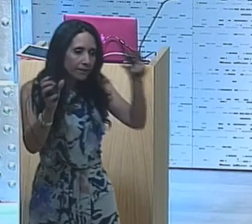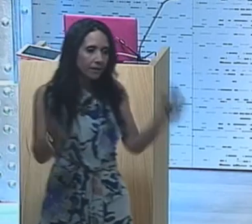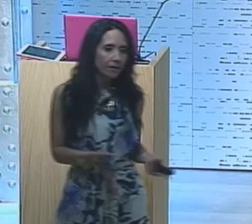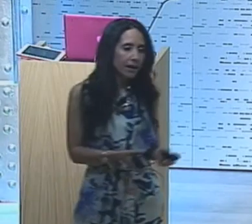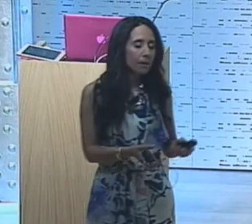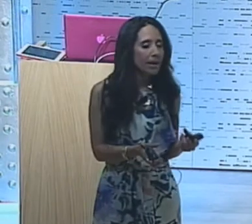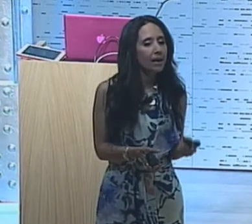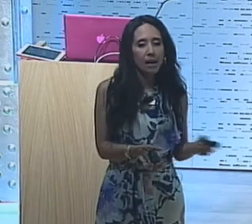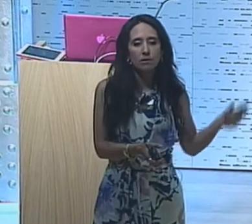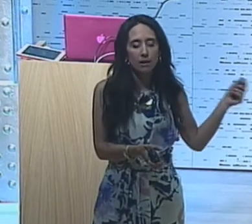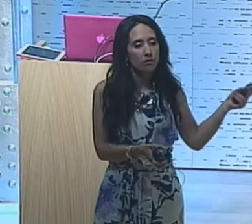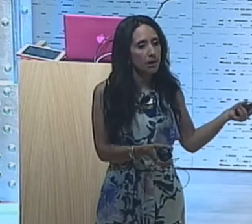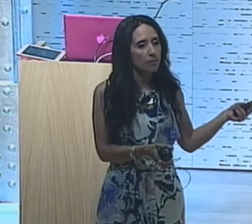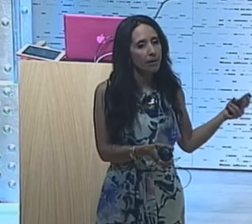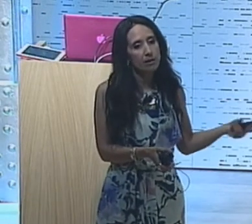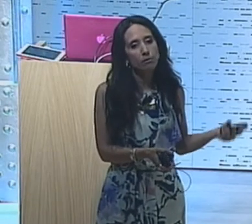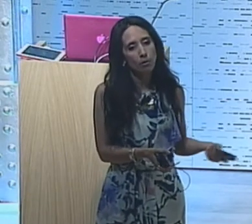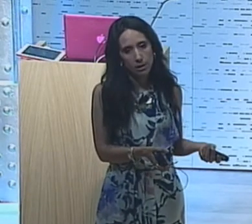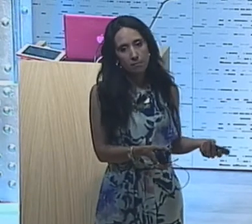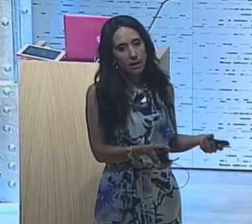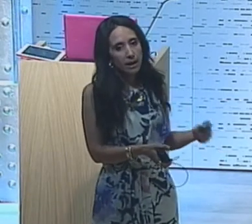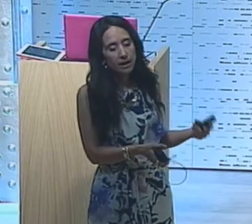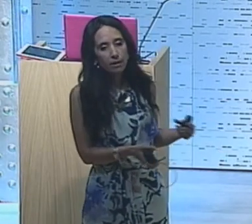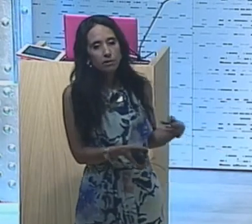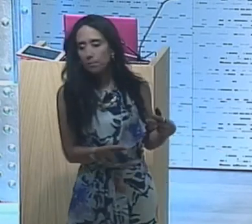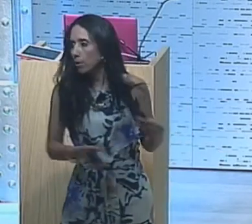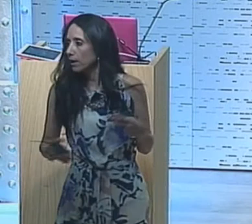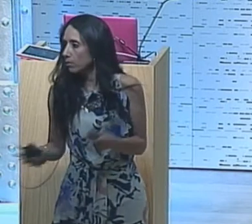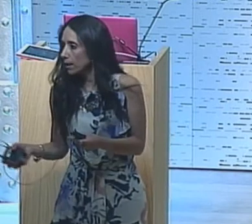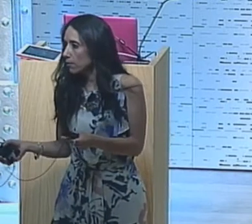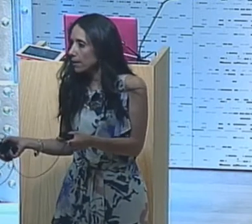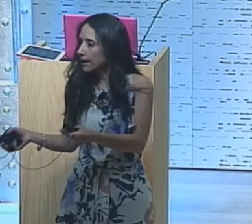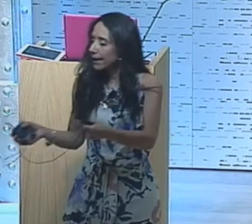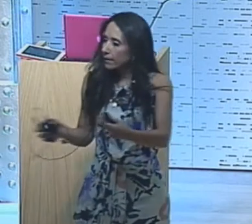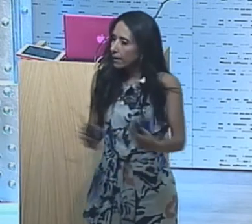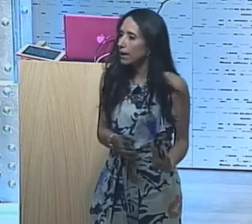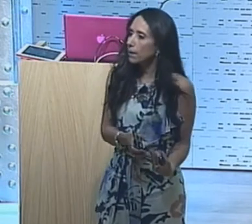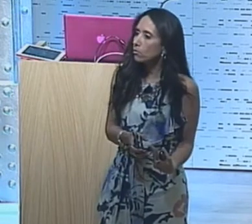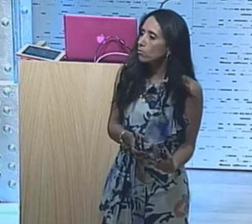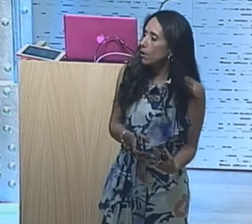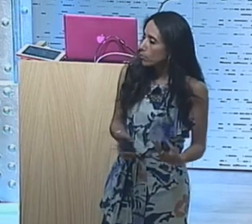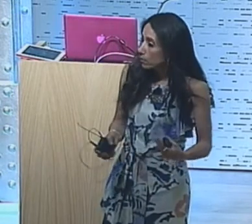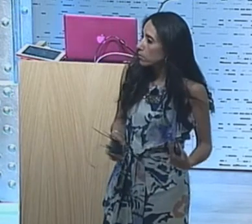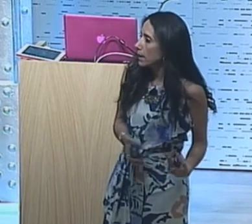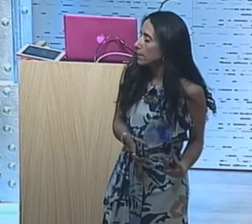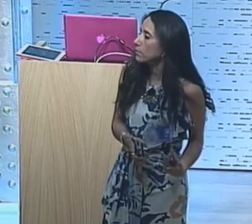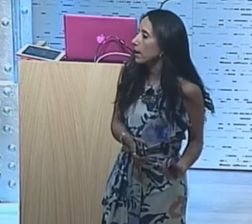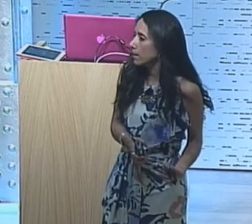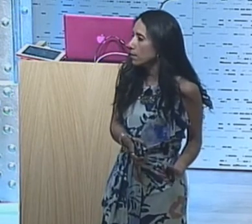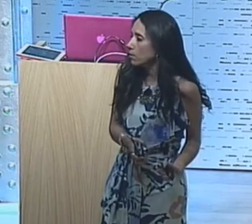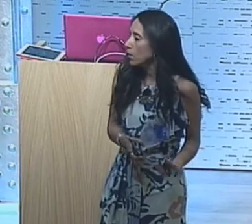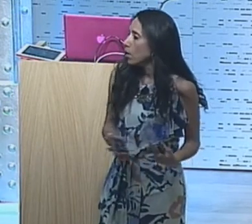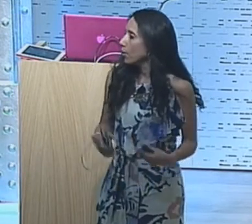maestros puedan tener bien claro este concepto de la historia. Y este concepto de la historia, donde tienen que tener elementos nuevos, esos